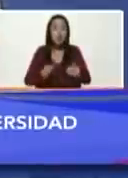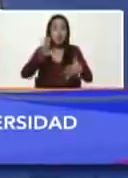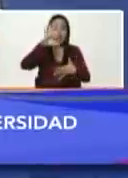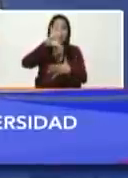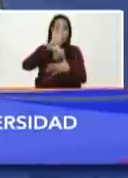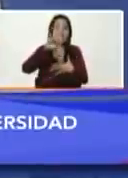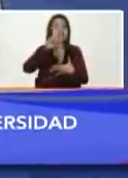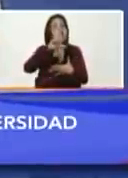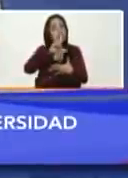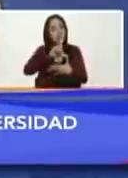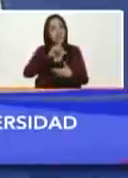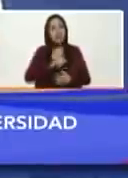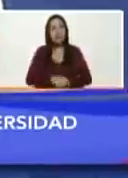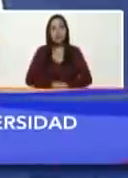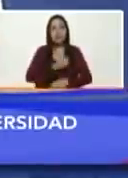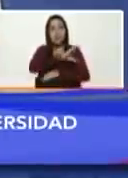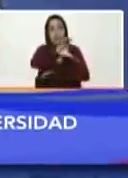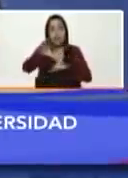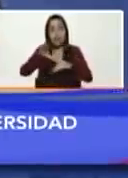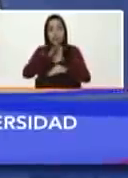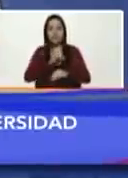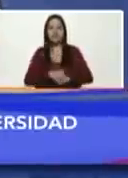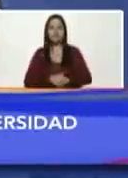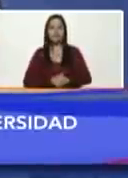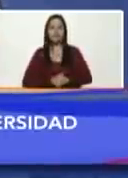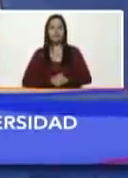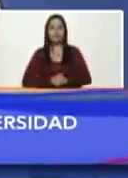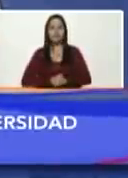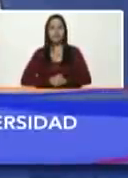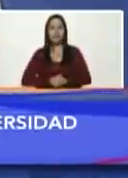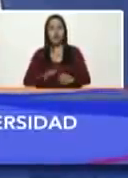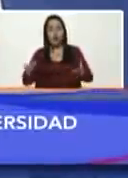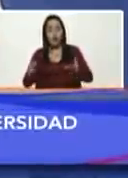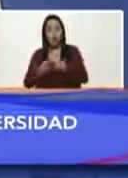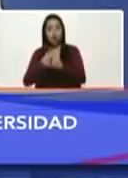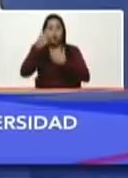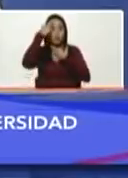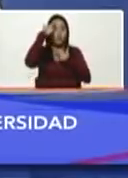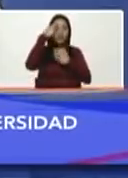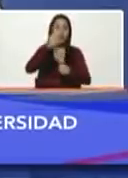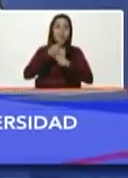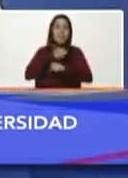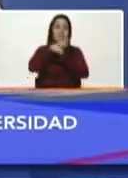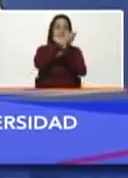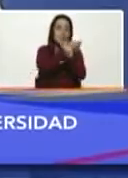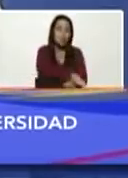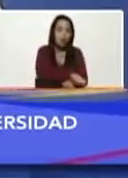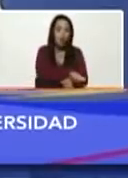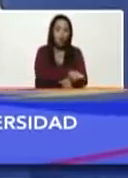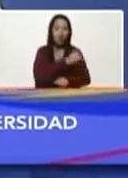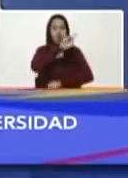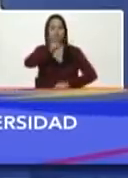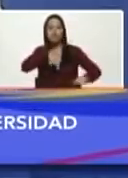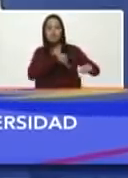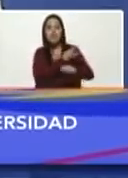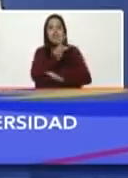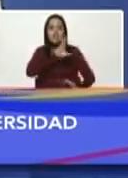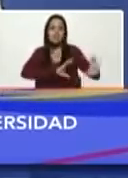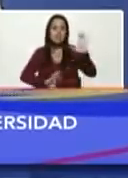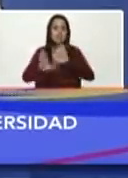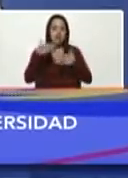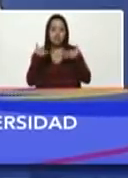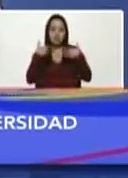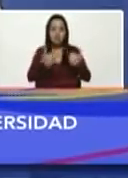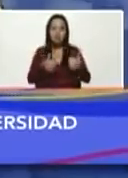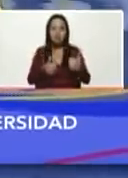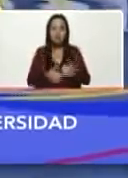continente latinoamericano caribeño, en manos de profesionales graduados en la Universidad de las Ciencias de la